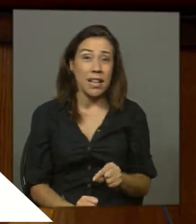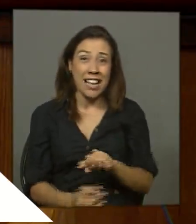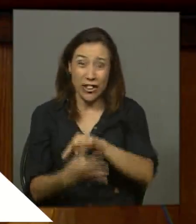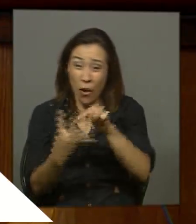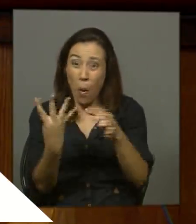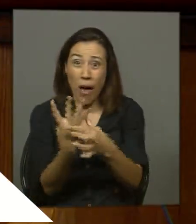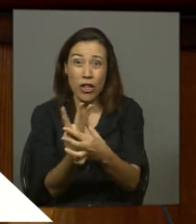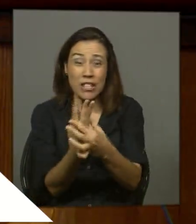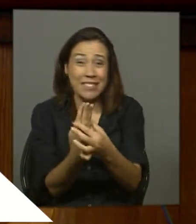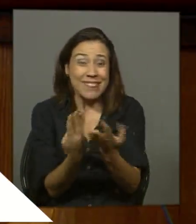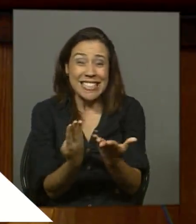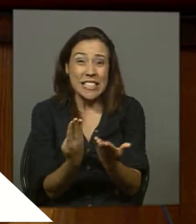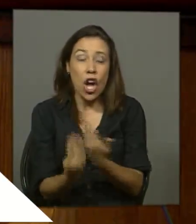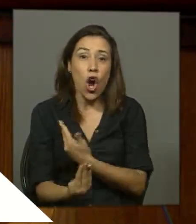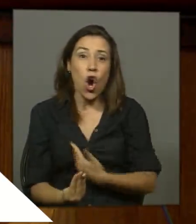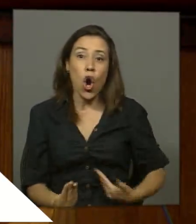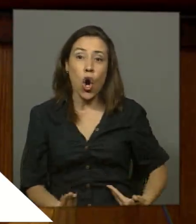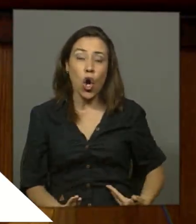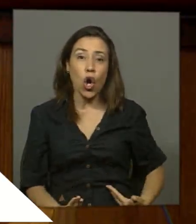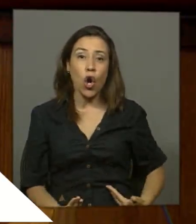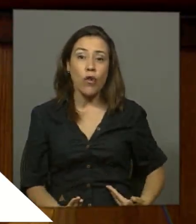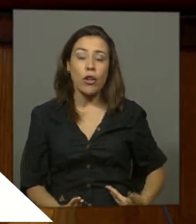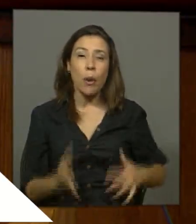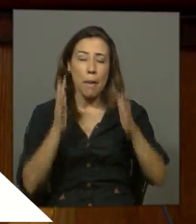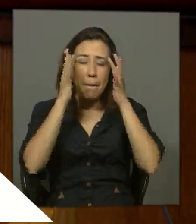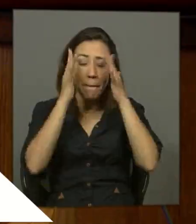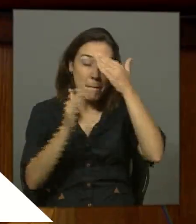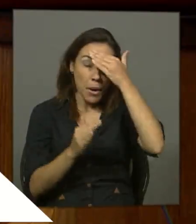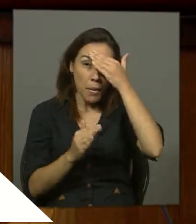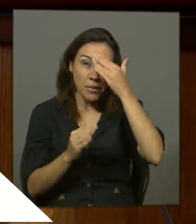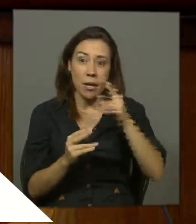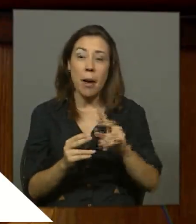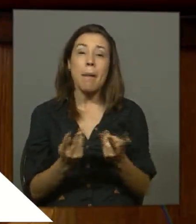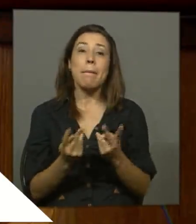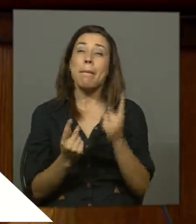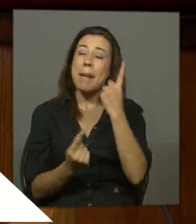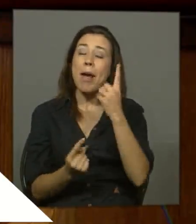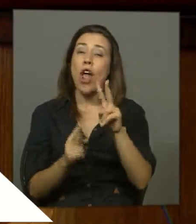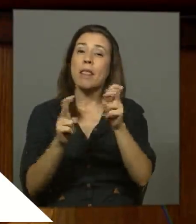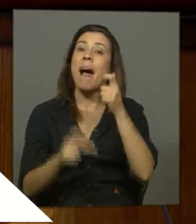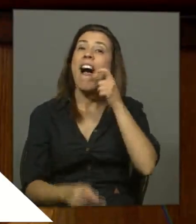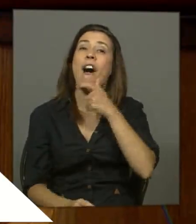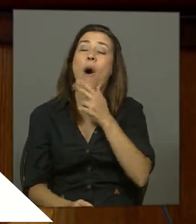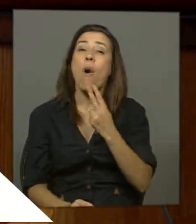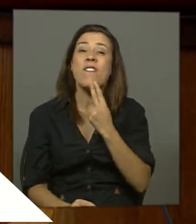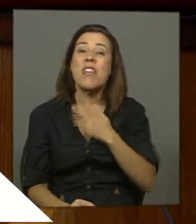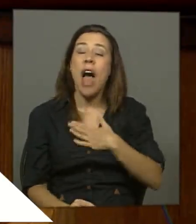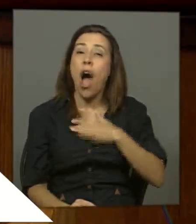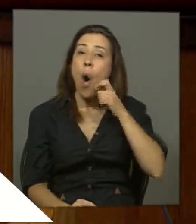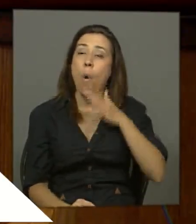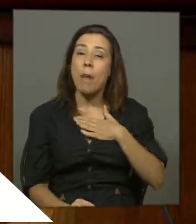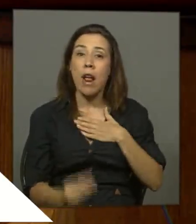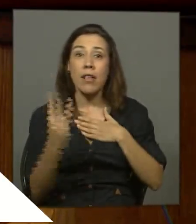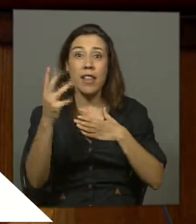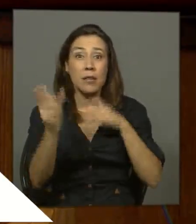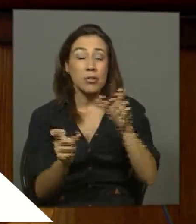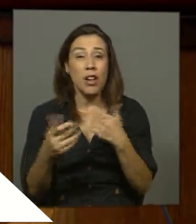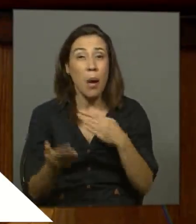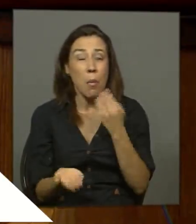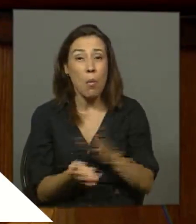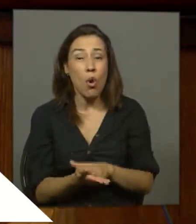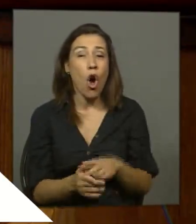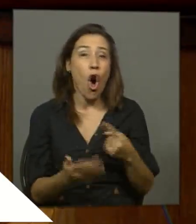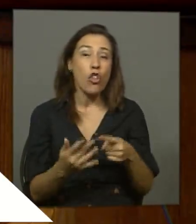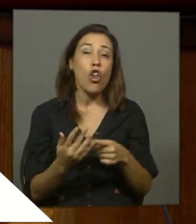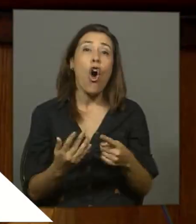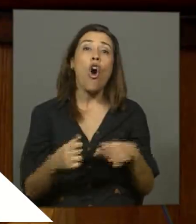el gobierno está preocupado en primer lugar de las vías aparte de los tres brigadistas y de un joven que